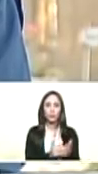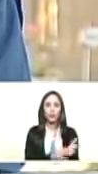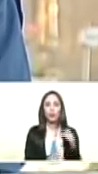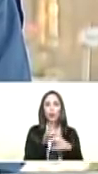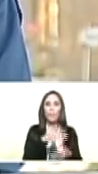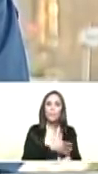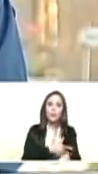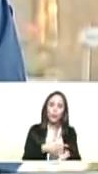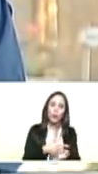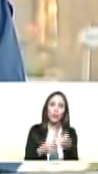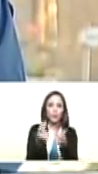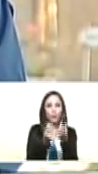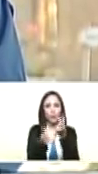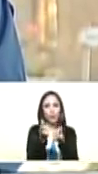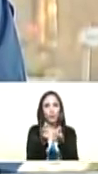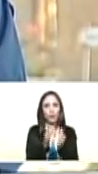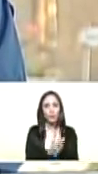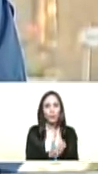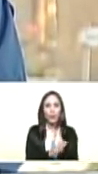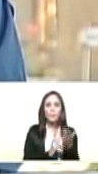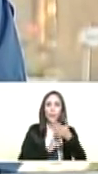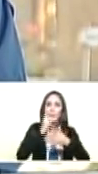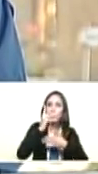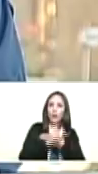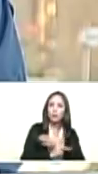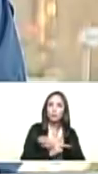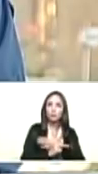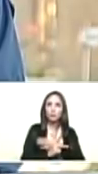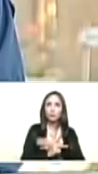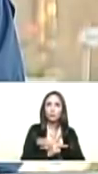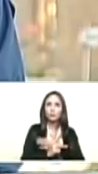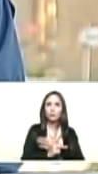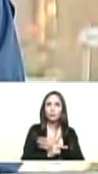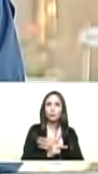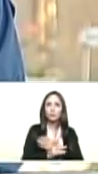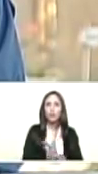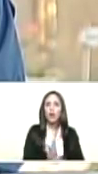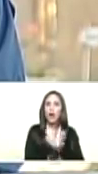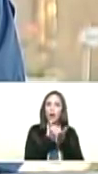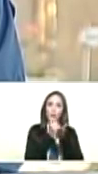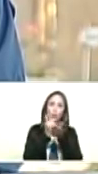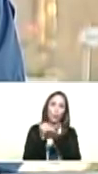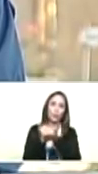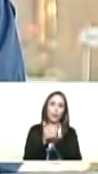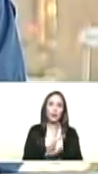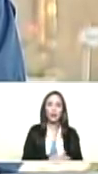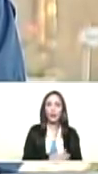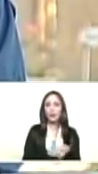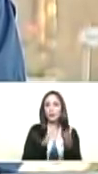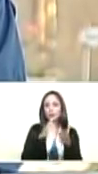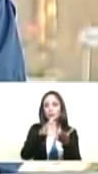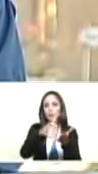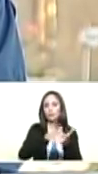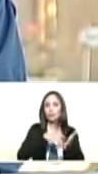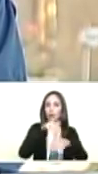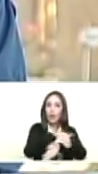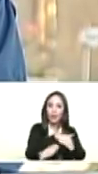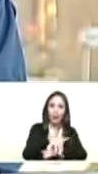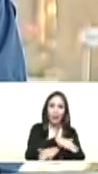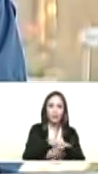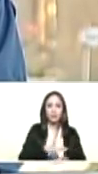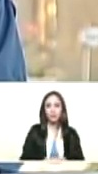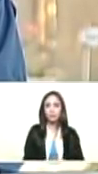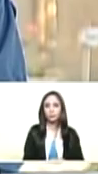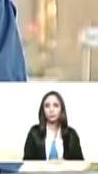16.474.002.000 de bolívares para el Plan Nacional Agrourbano 2018, aprobado